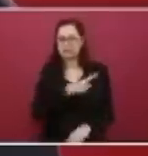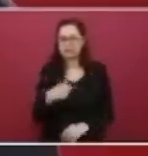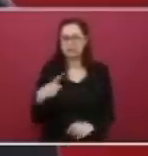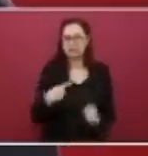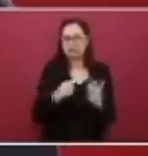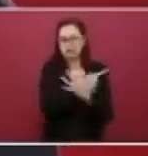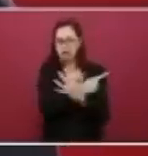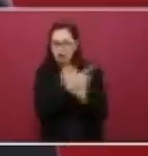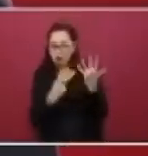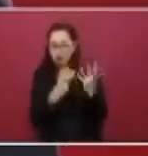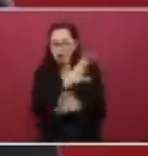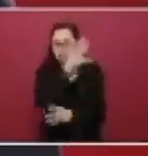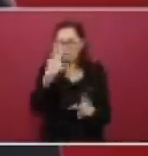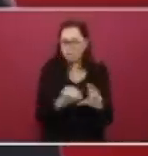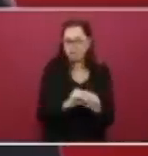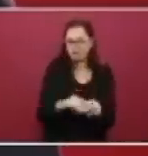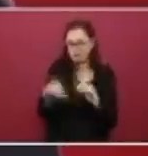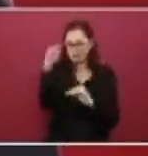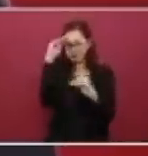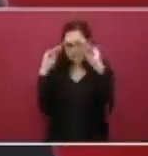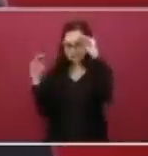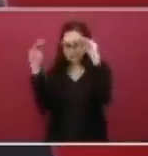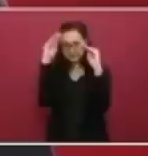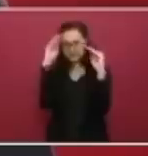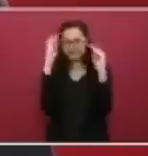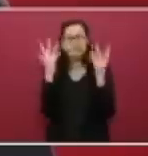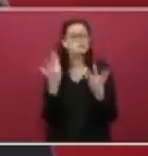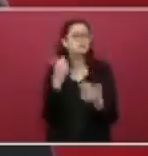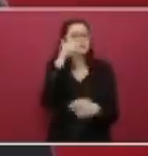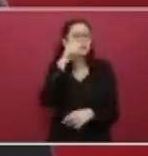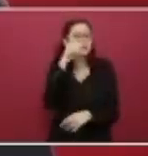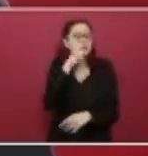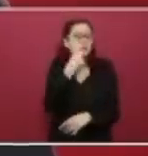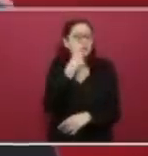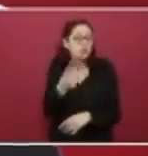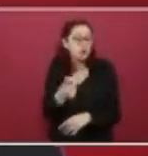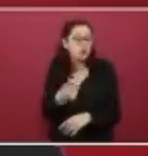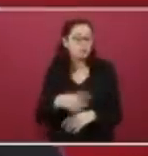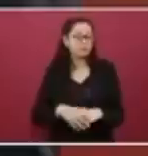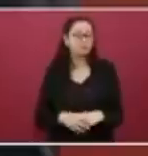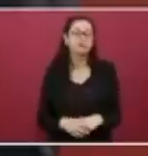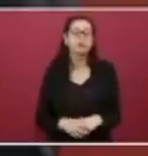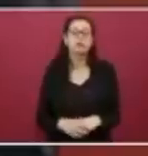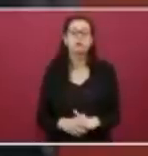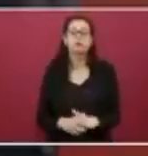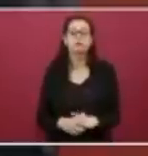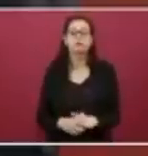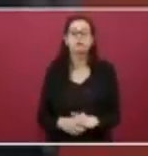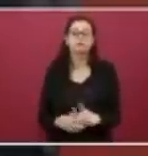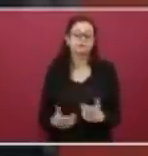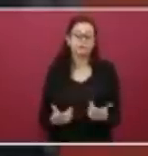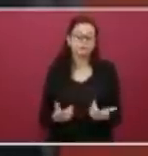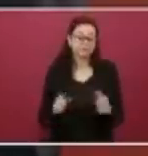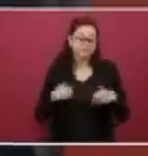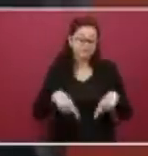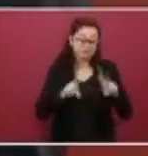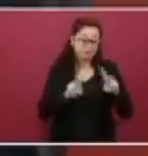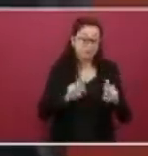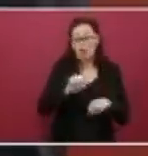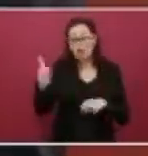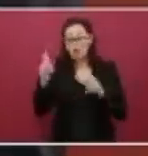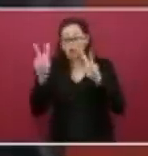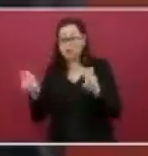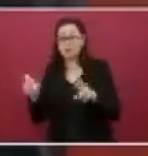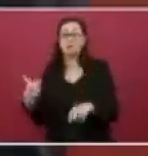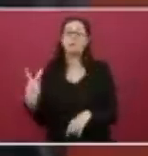que aplica en este caso y en otros que la política entre otras cosas